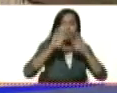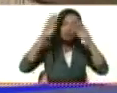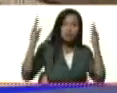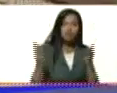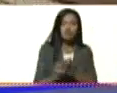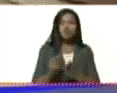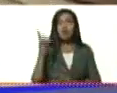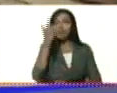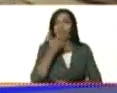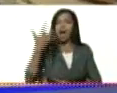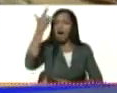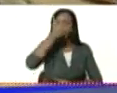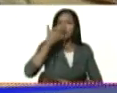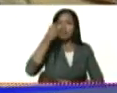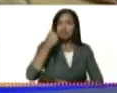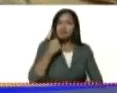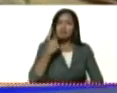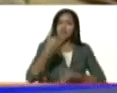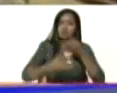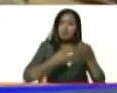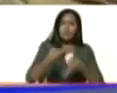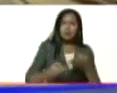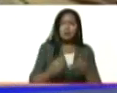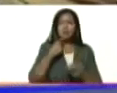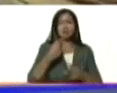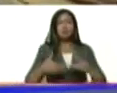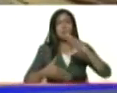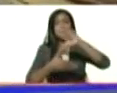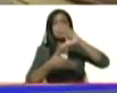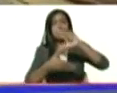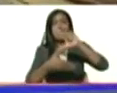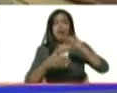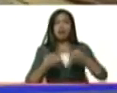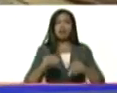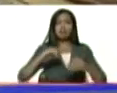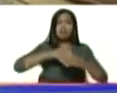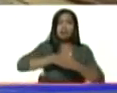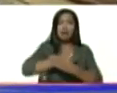África, cuando hablamos de América Latina, del ALBA,